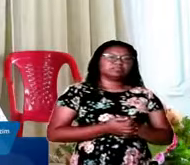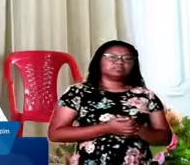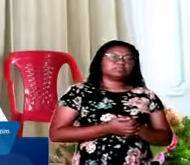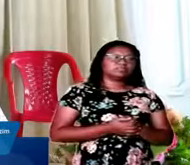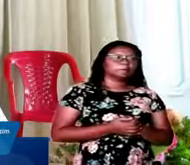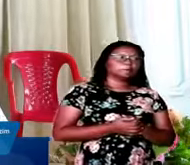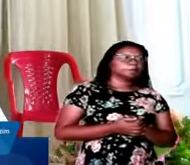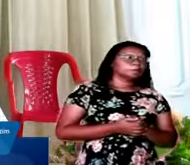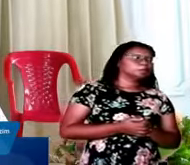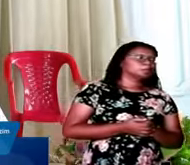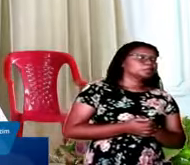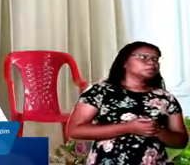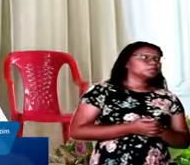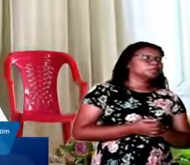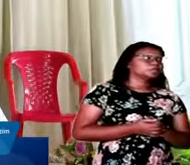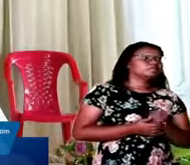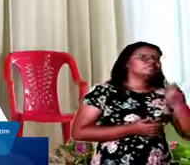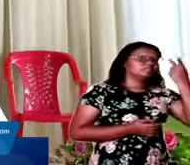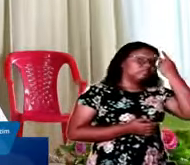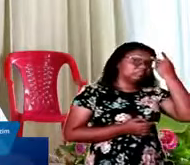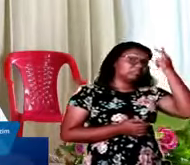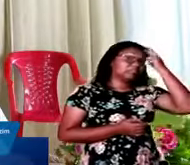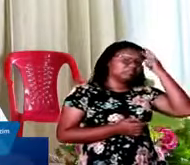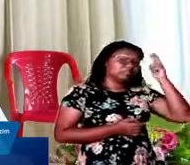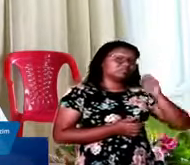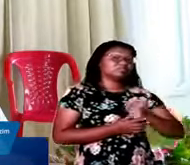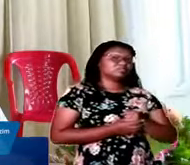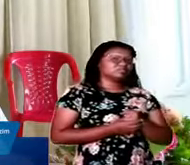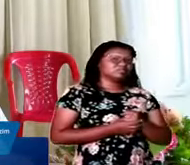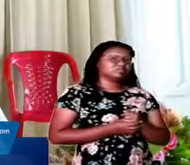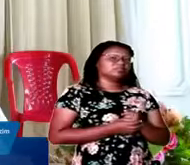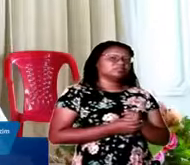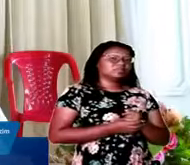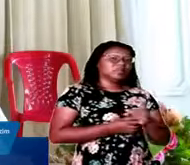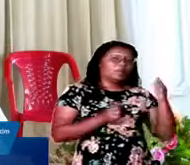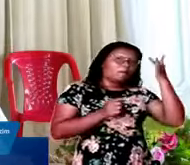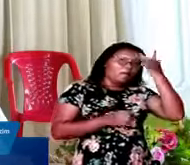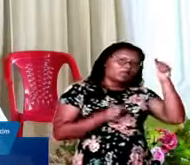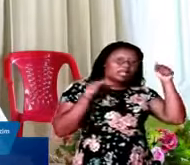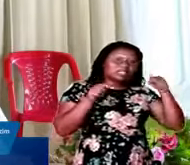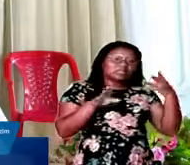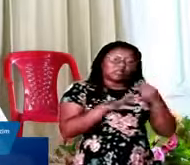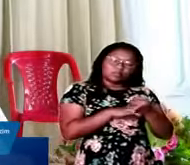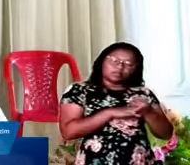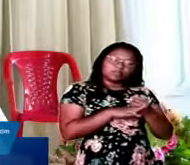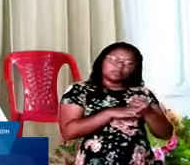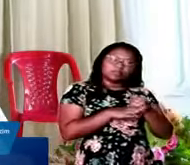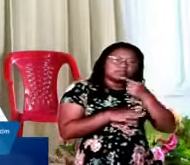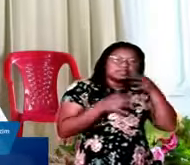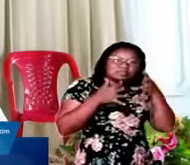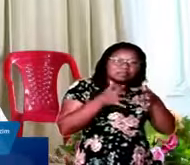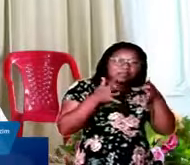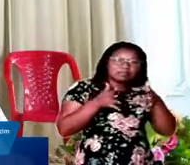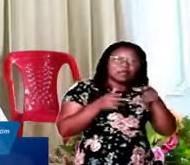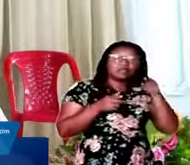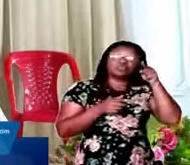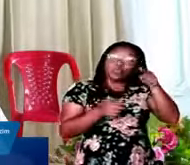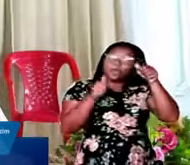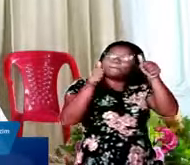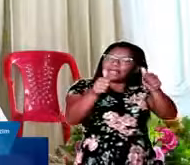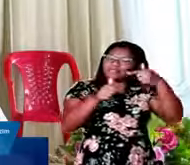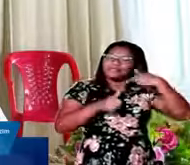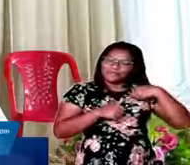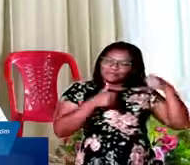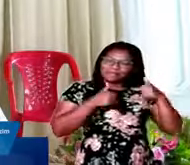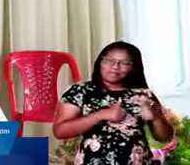Grave, ese está realmente grave, porque en la iglesia siempre, yo estoy bien, tú estás bien, porque no